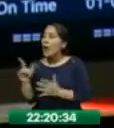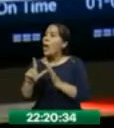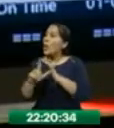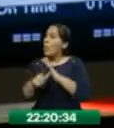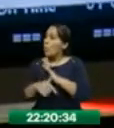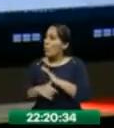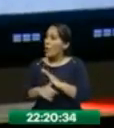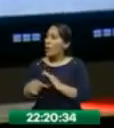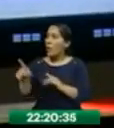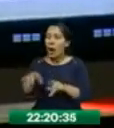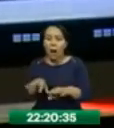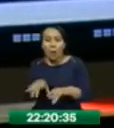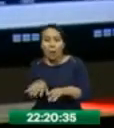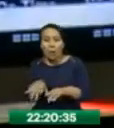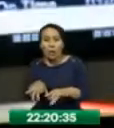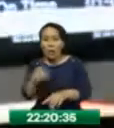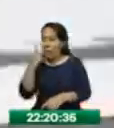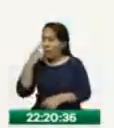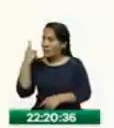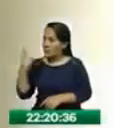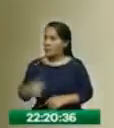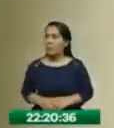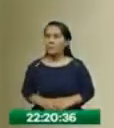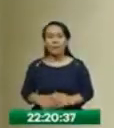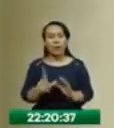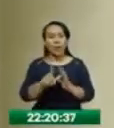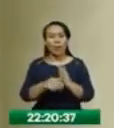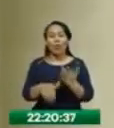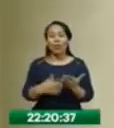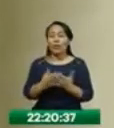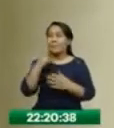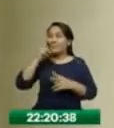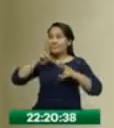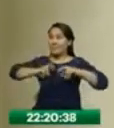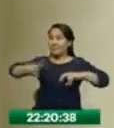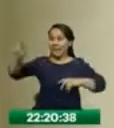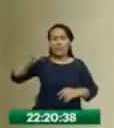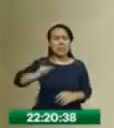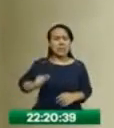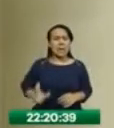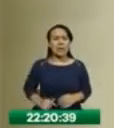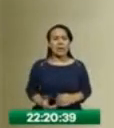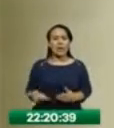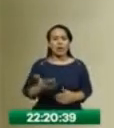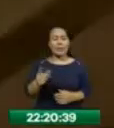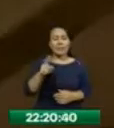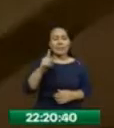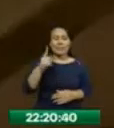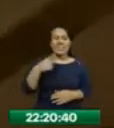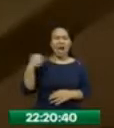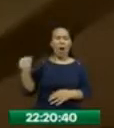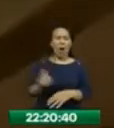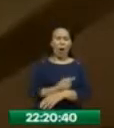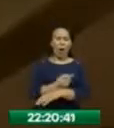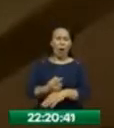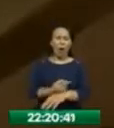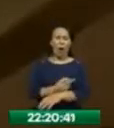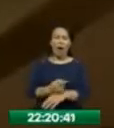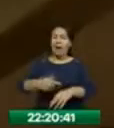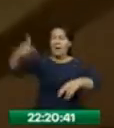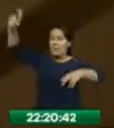luego en un cyber. Todo esto es analizado detalladamente en cientos de horas de videos obtenidos